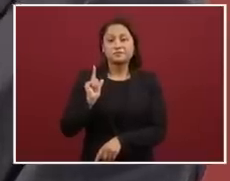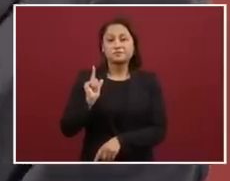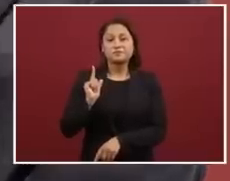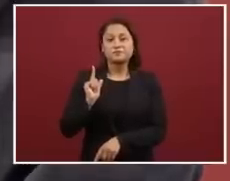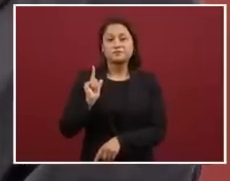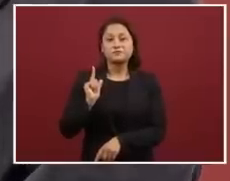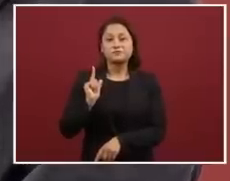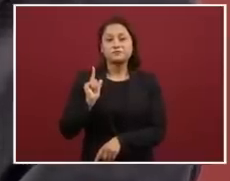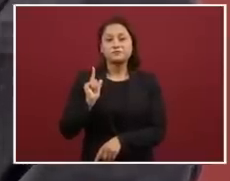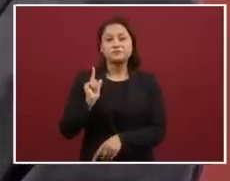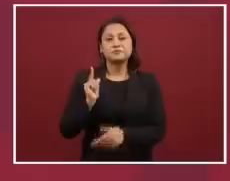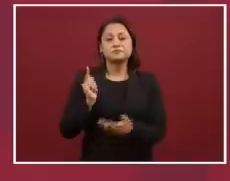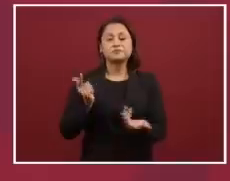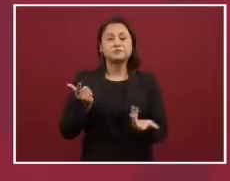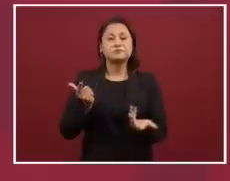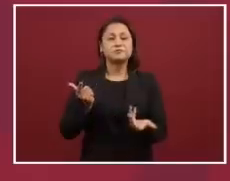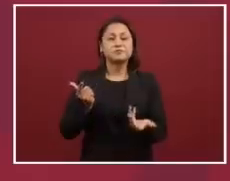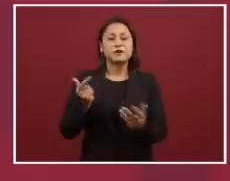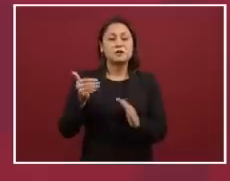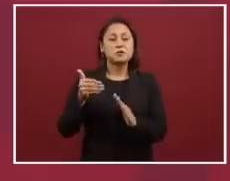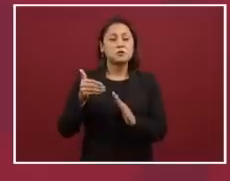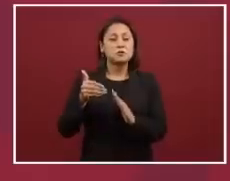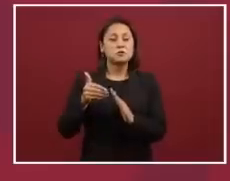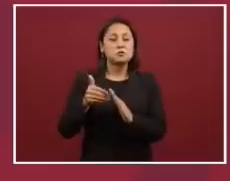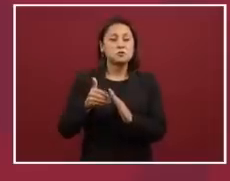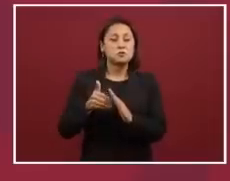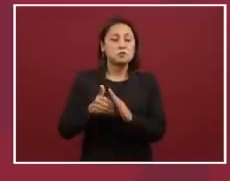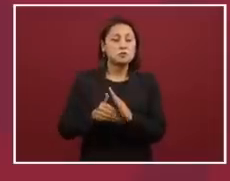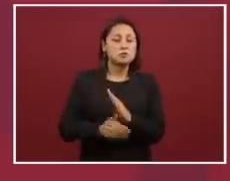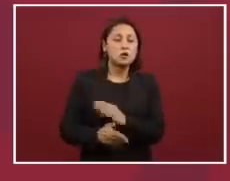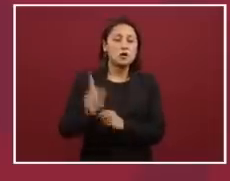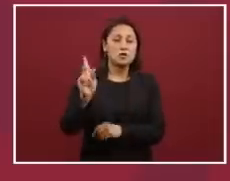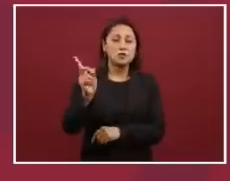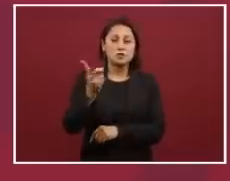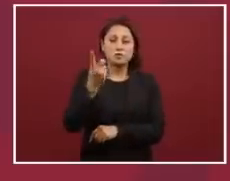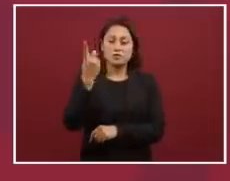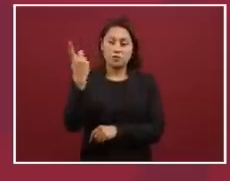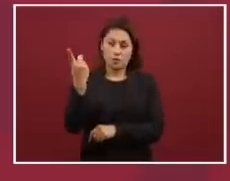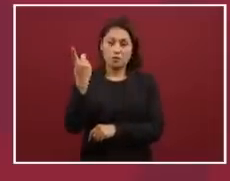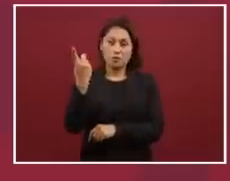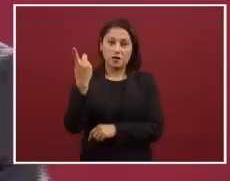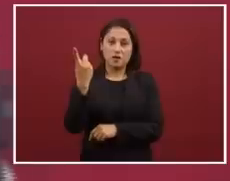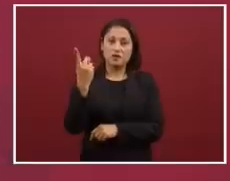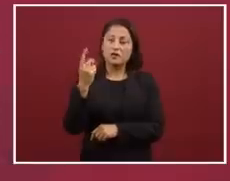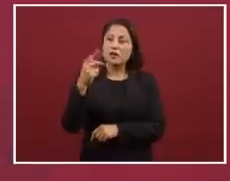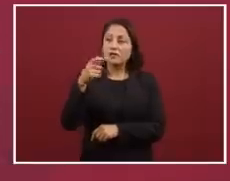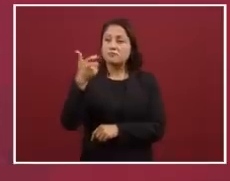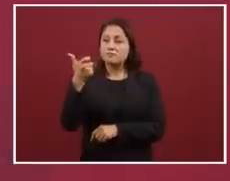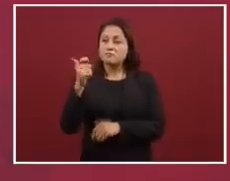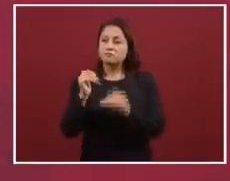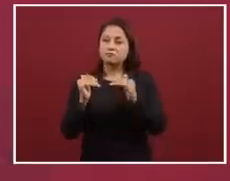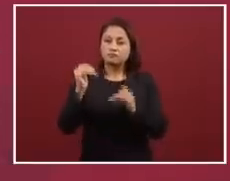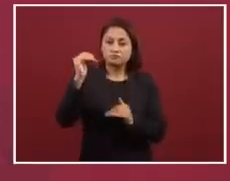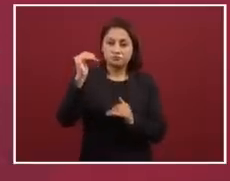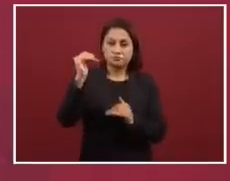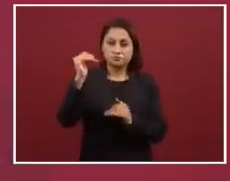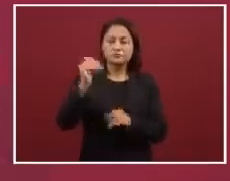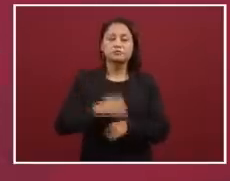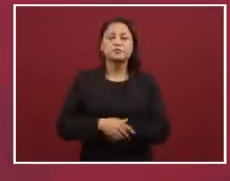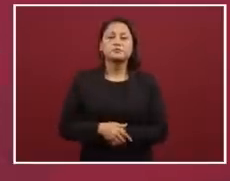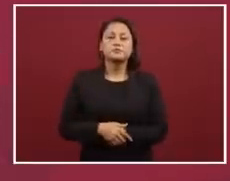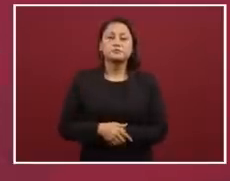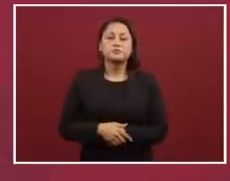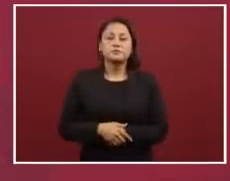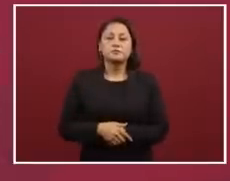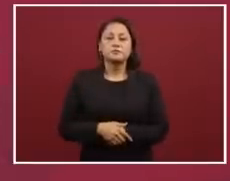con una disminución en el dólar con relación al peso, es decir, con una